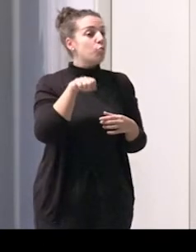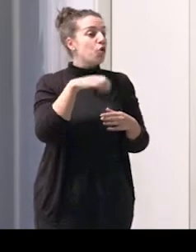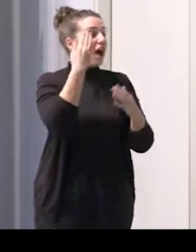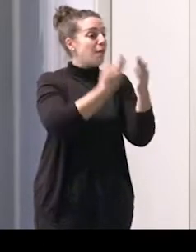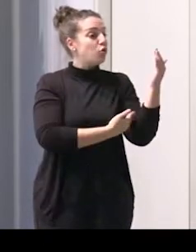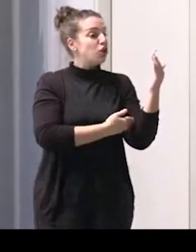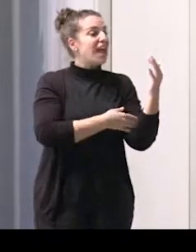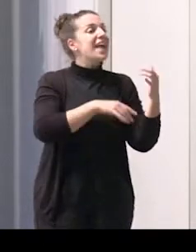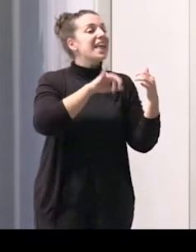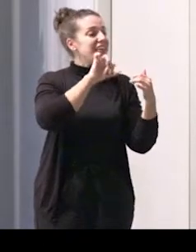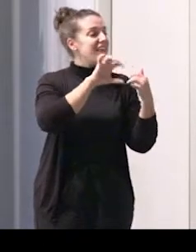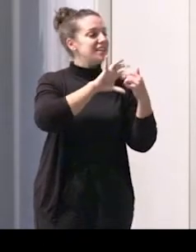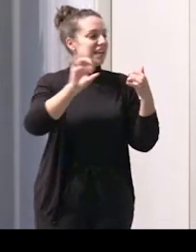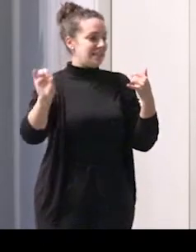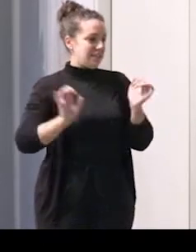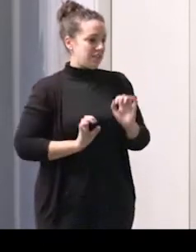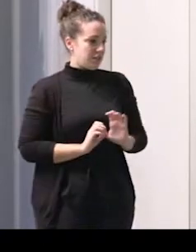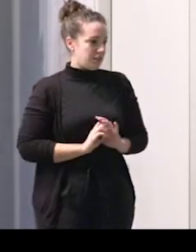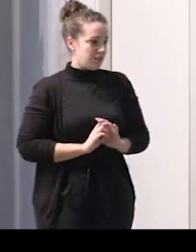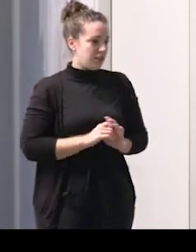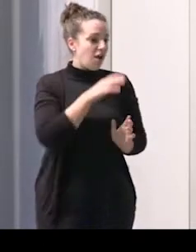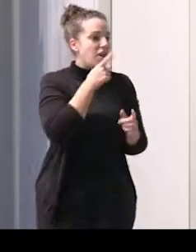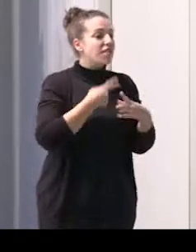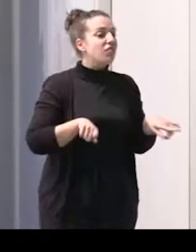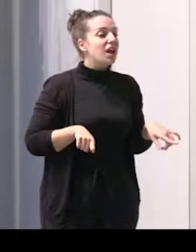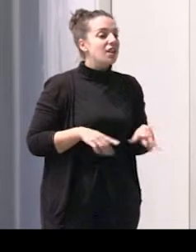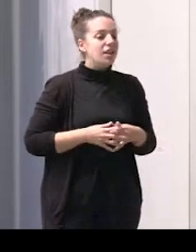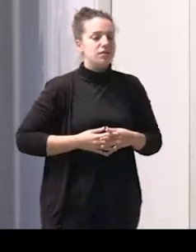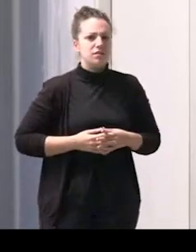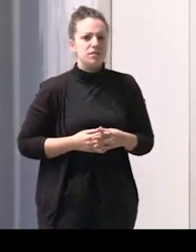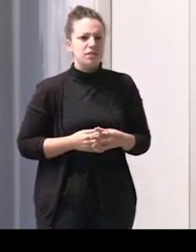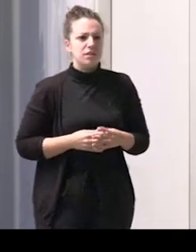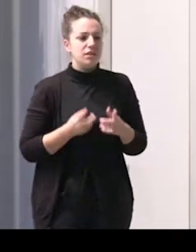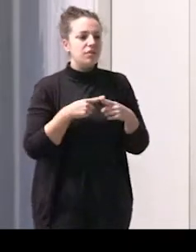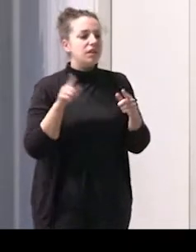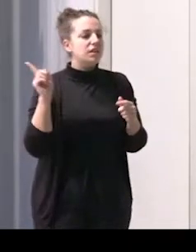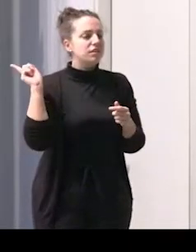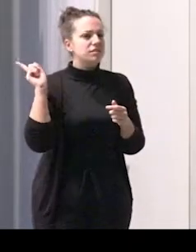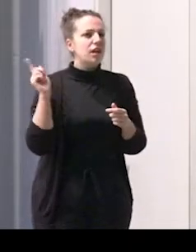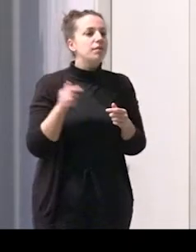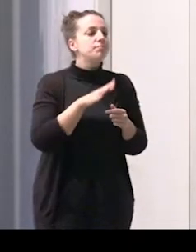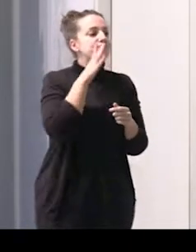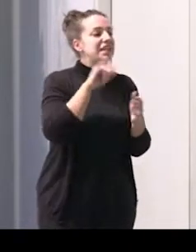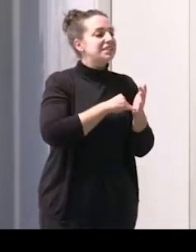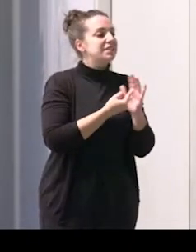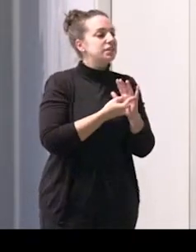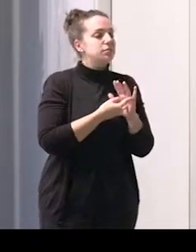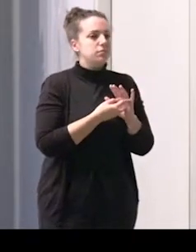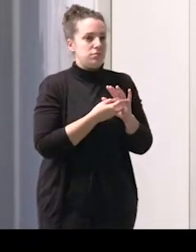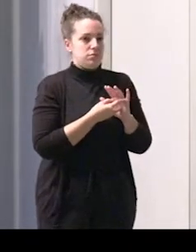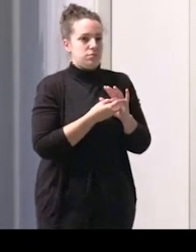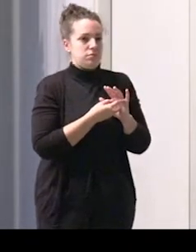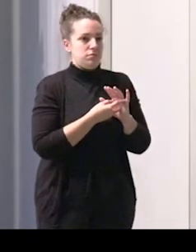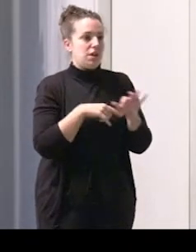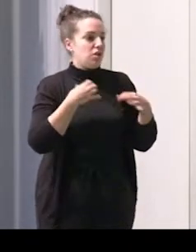acuerdo? Y la diferencia, para oírlo ahora que ya saben cuál es la frase, es esta, de nuevo, con el sistema convencional.